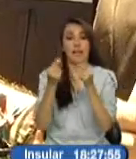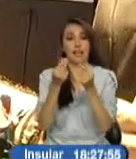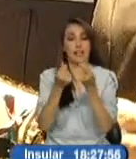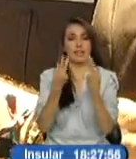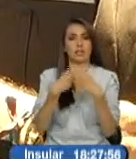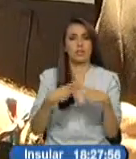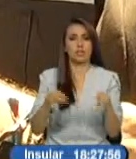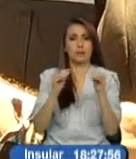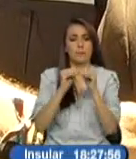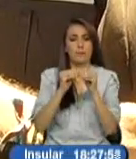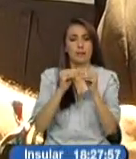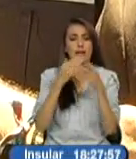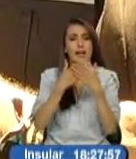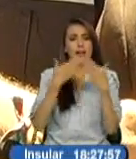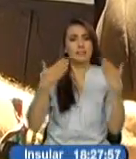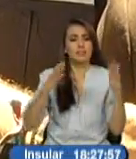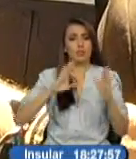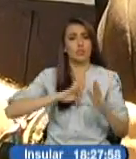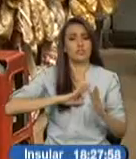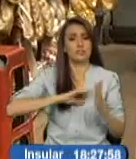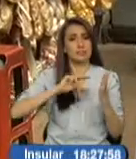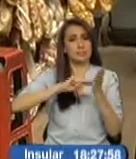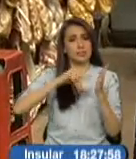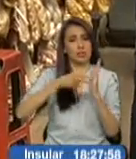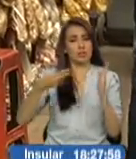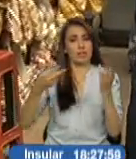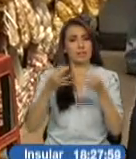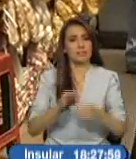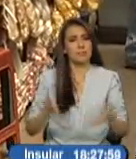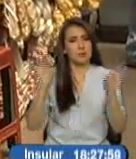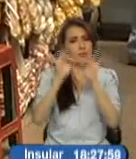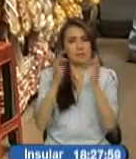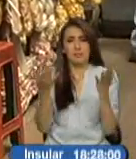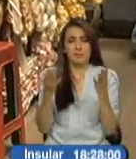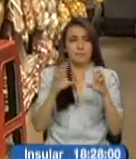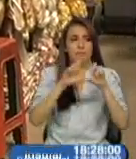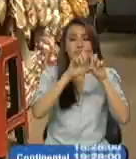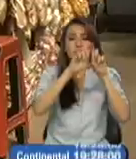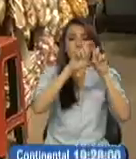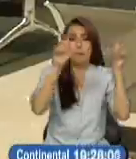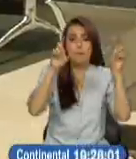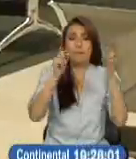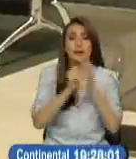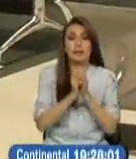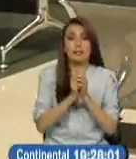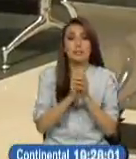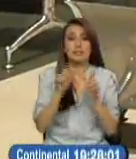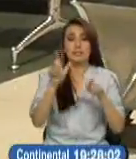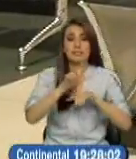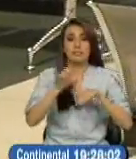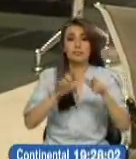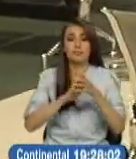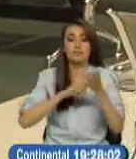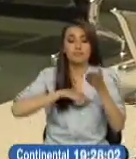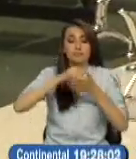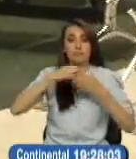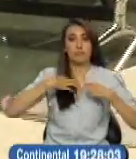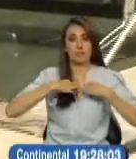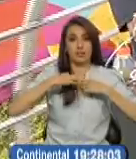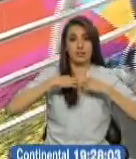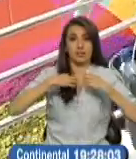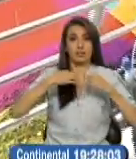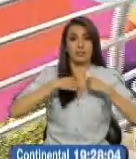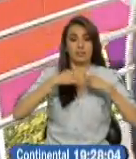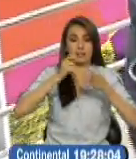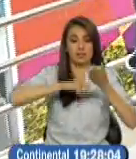maquinaria, de acceso a la tecnología, entonces esto es fundamental. Empresas de este sector además son las encargadas de la confección de los uniformes de los